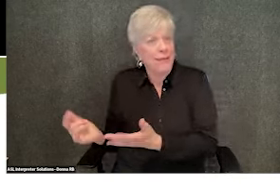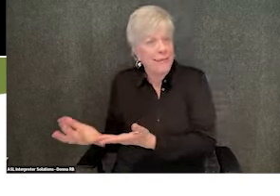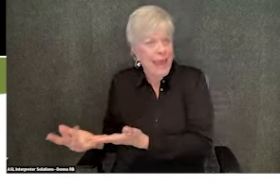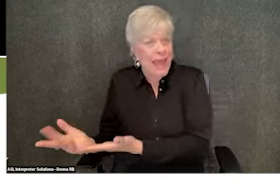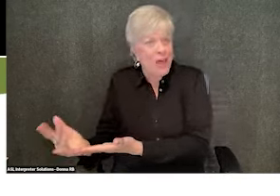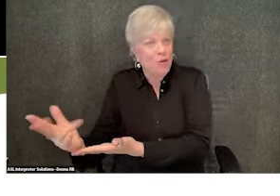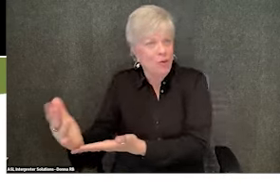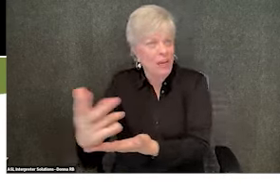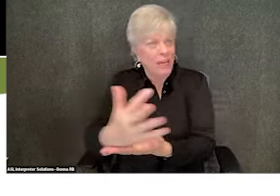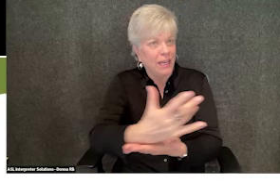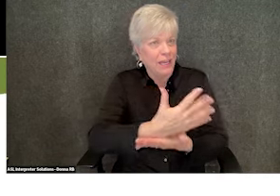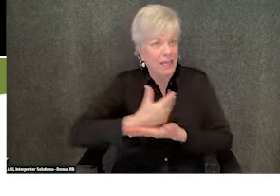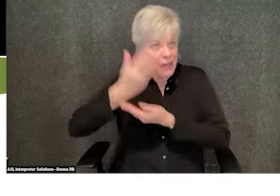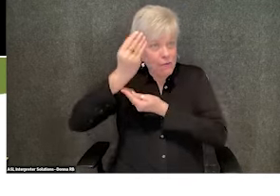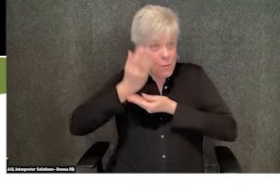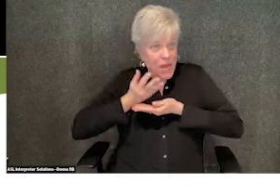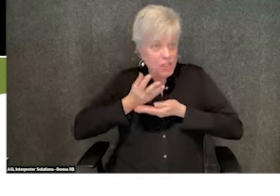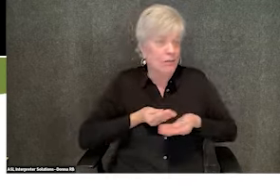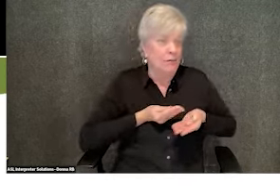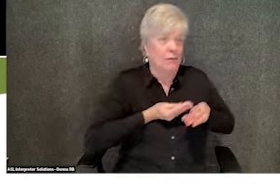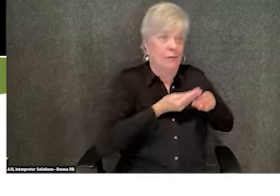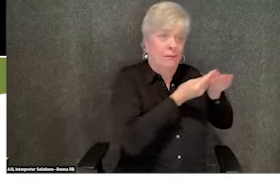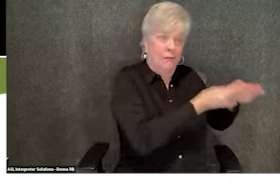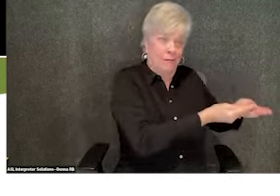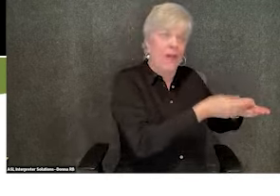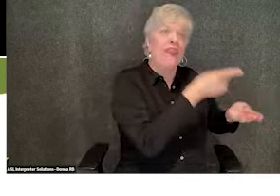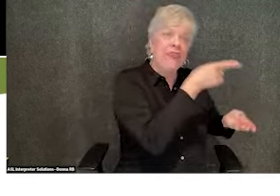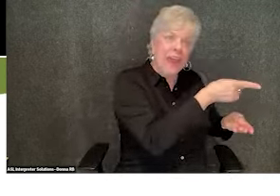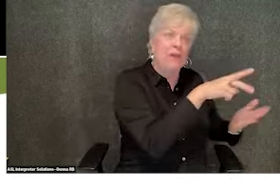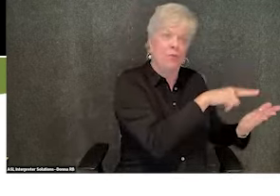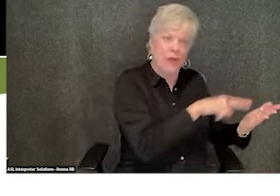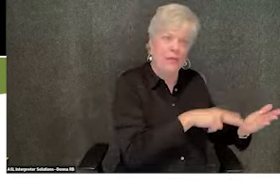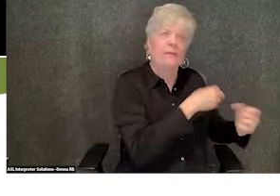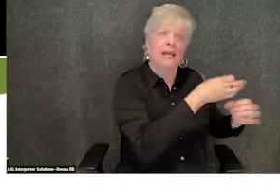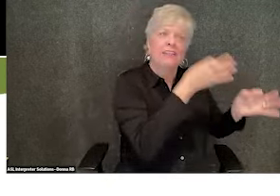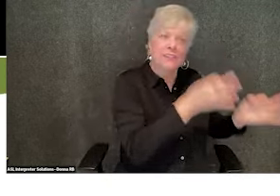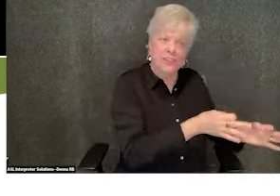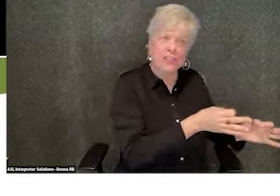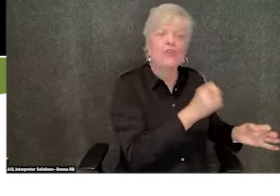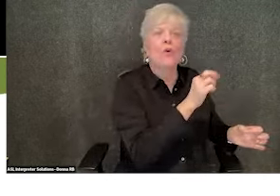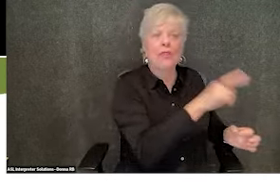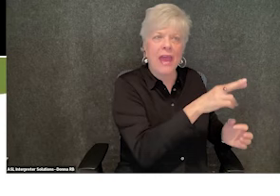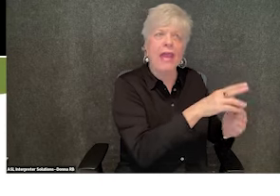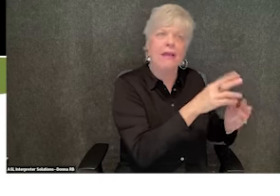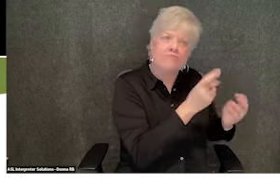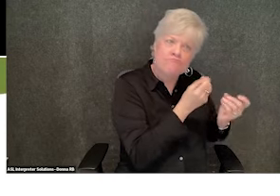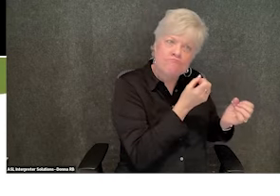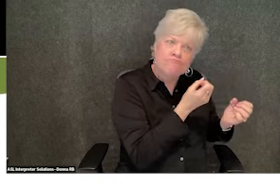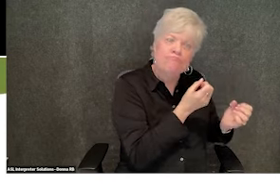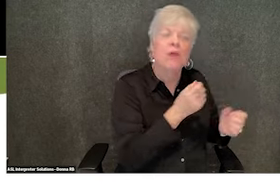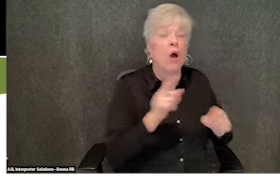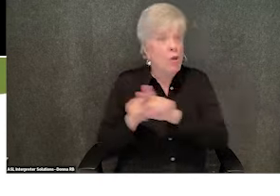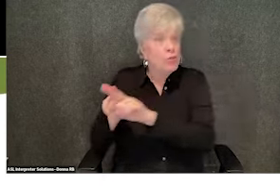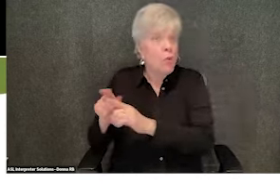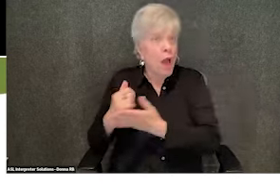juntar las cosas que uno necesita que puedan utilizar para tomar sus decisiones. Es